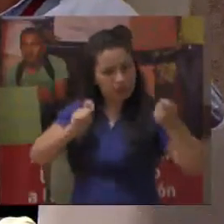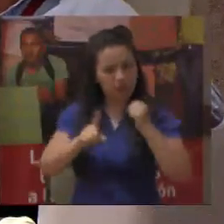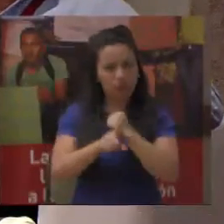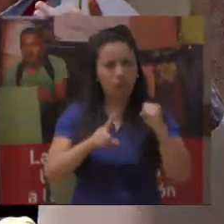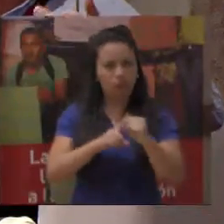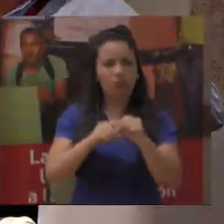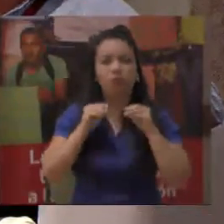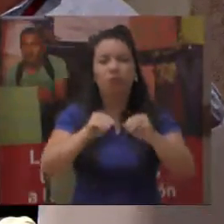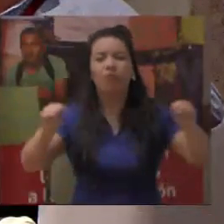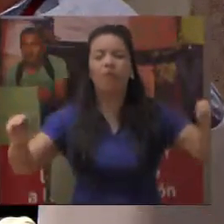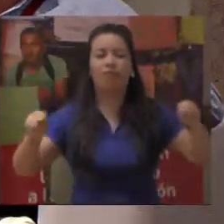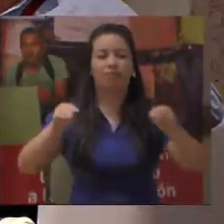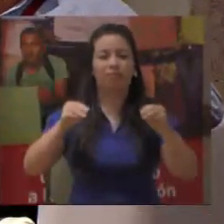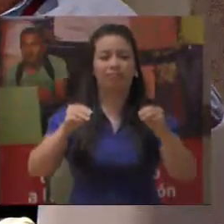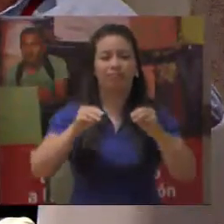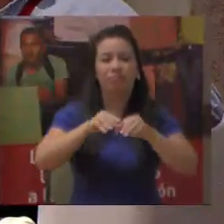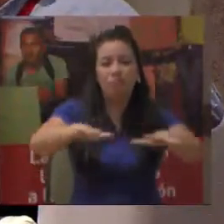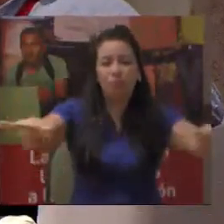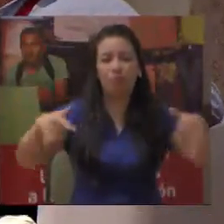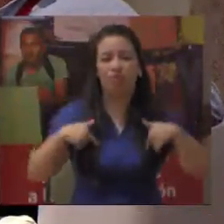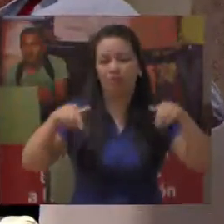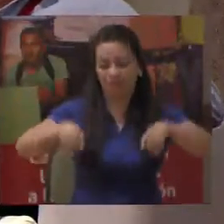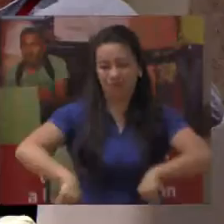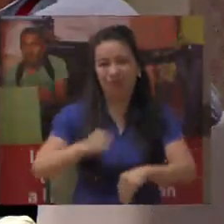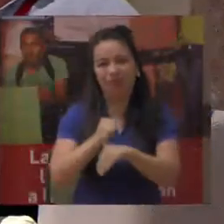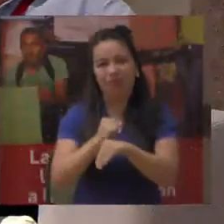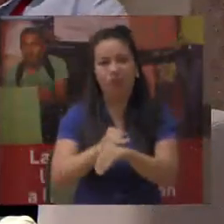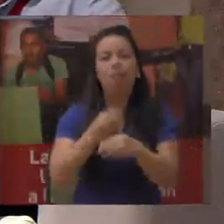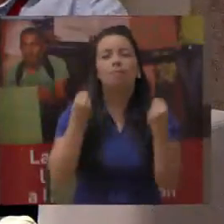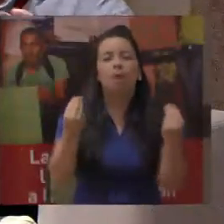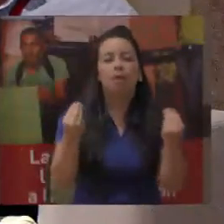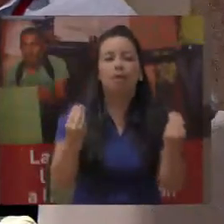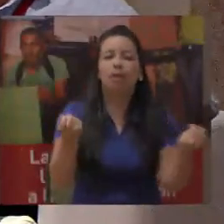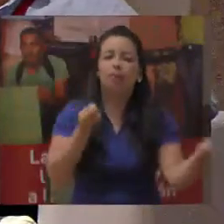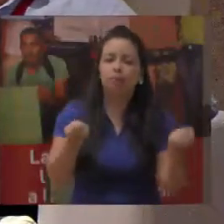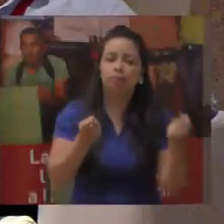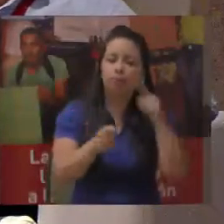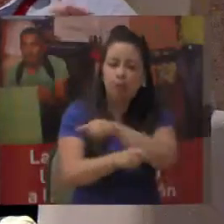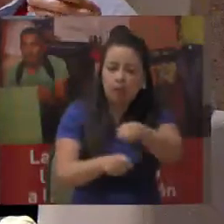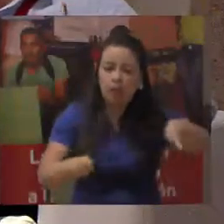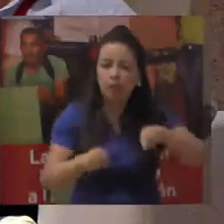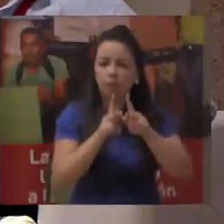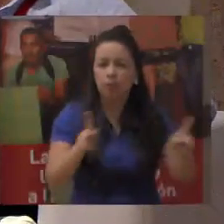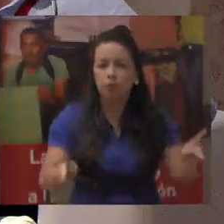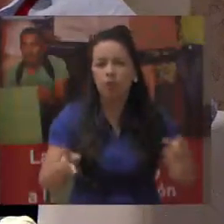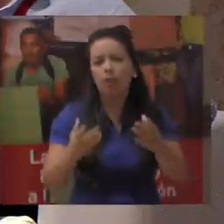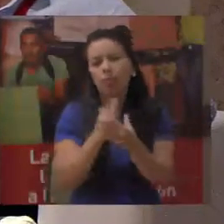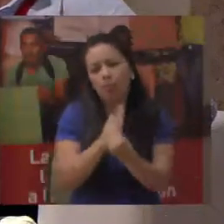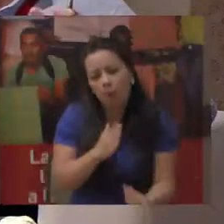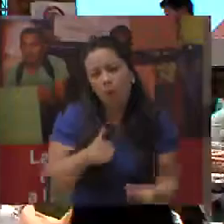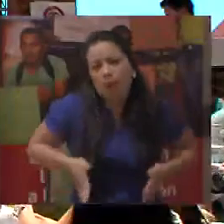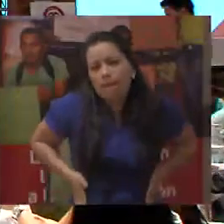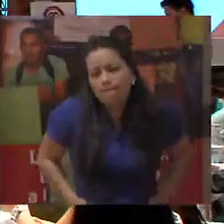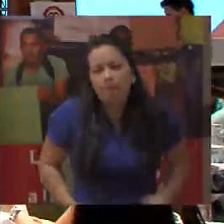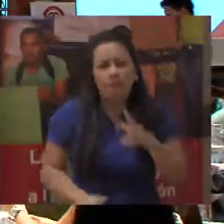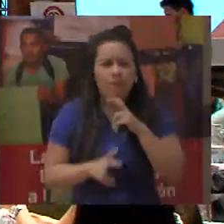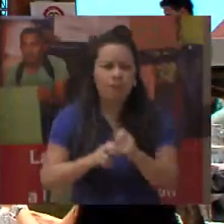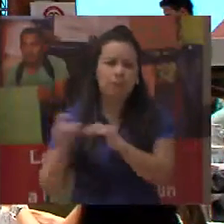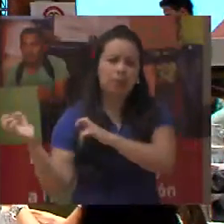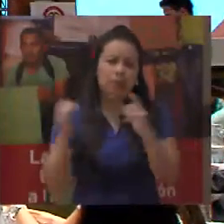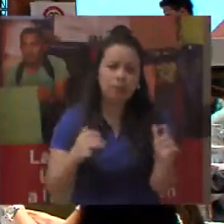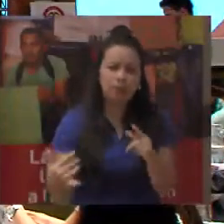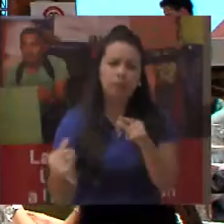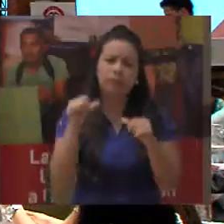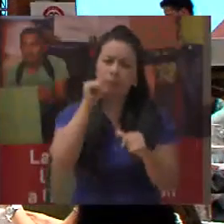oferta pública, de la institucionalidad, para realmente favorecer a comunidades pobres, víctimas, vulnerables